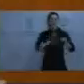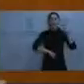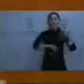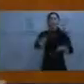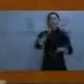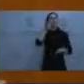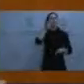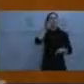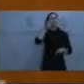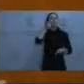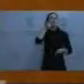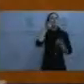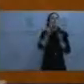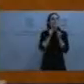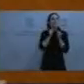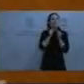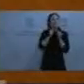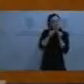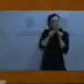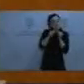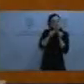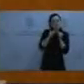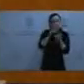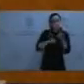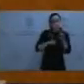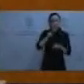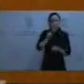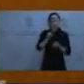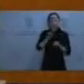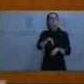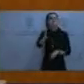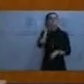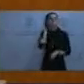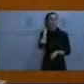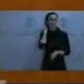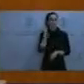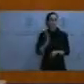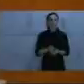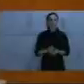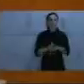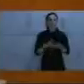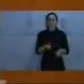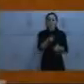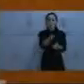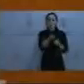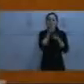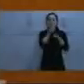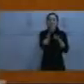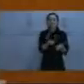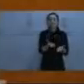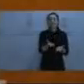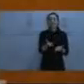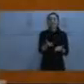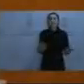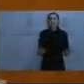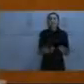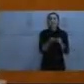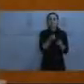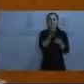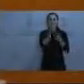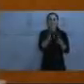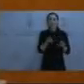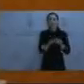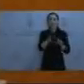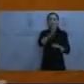piel, 1 milímetro, 2 o 3, a partir de ahí ustedes toman las decisiones. Y los datos no pueden ser más concluyentes. Se están